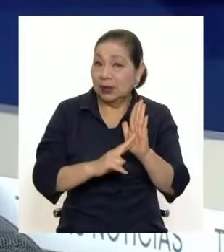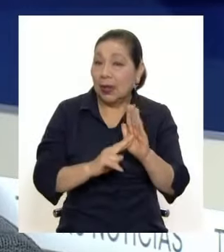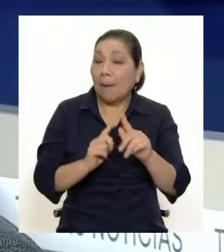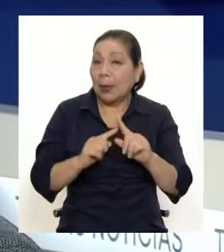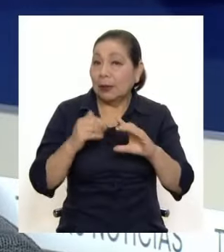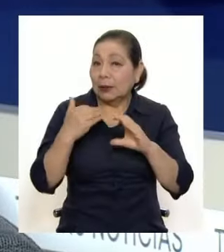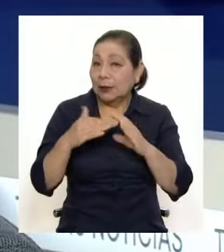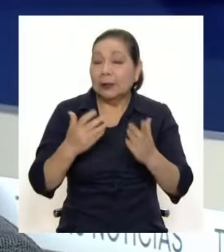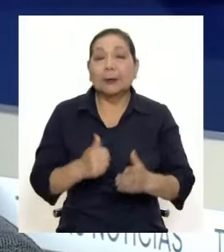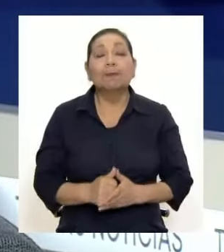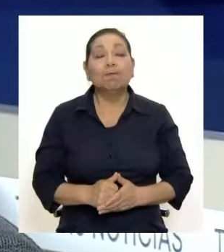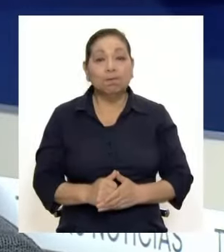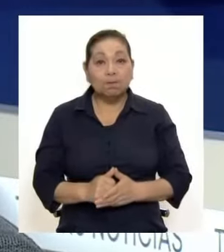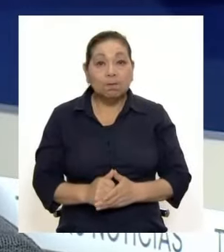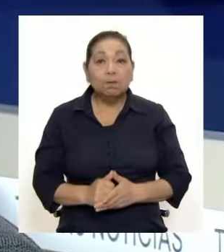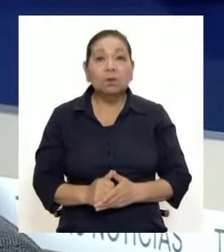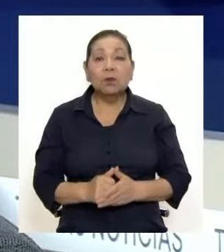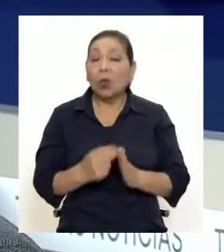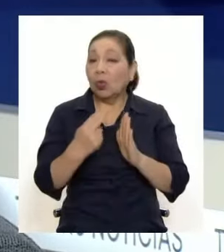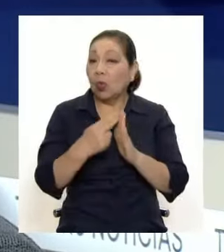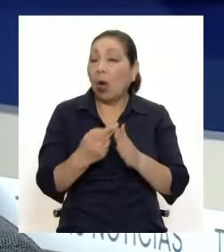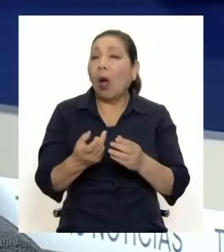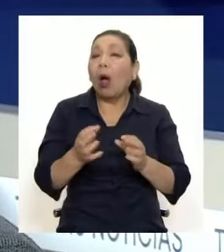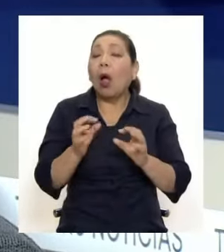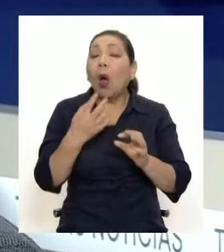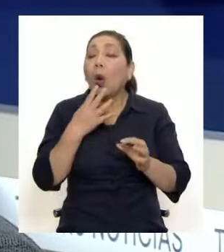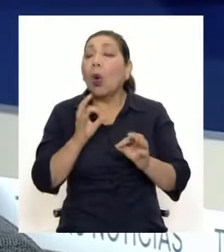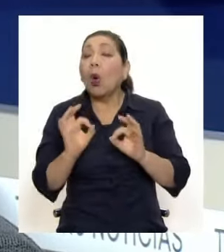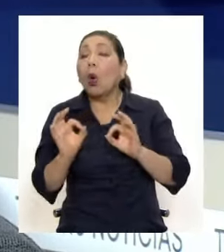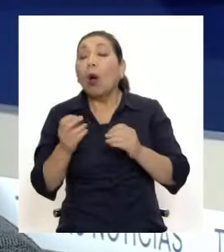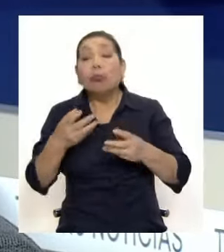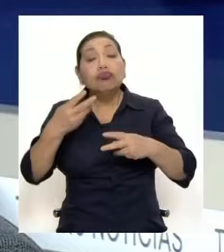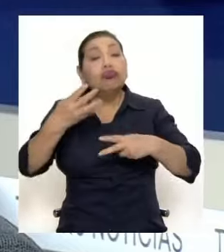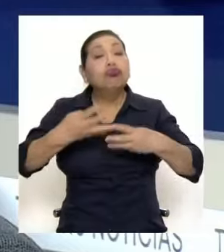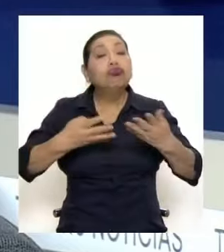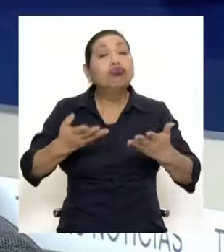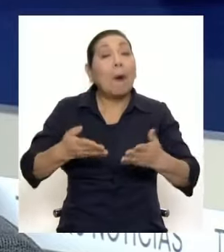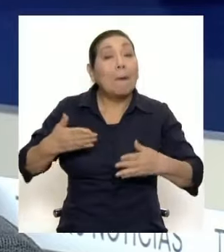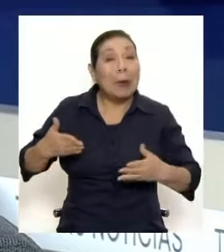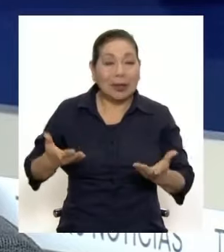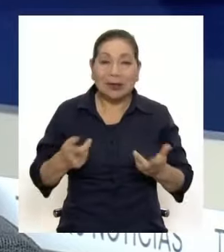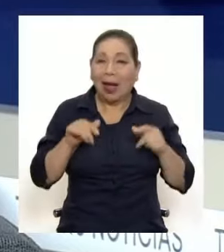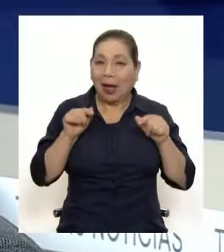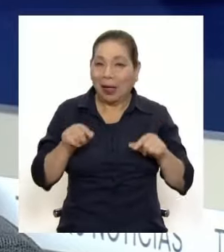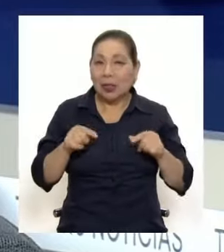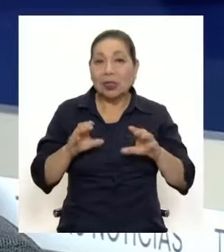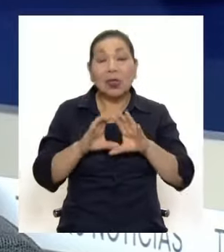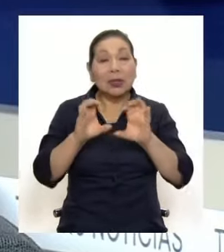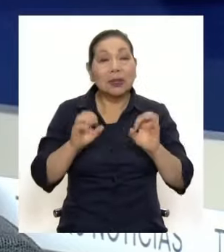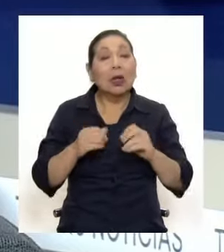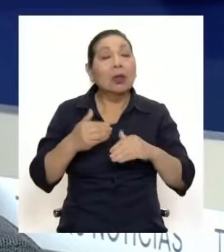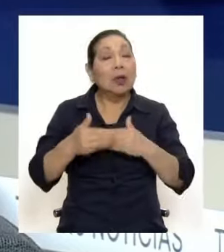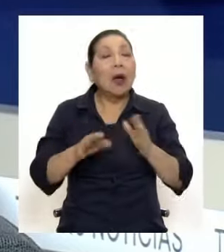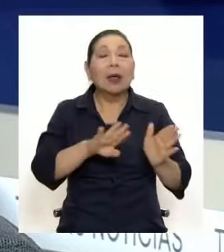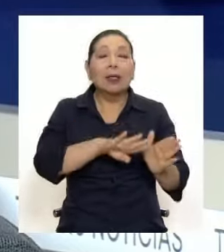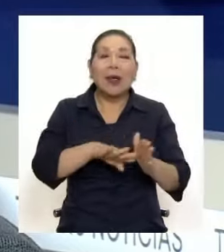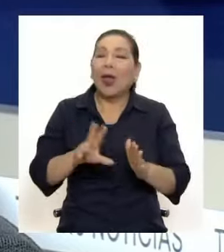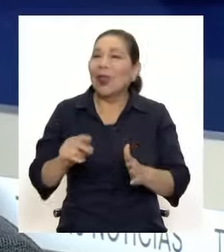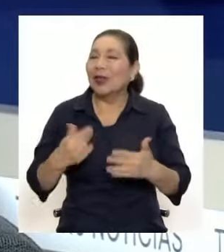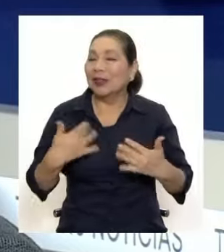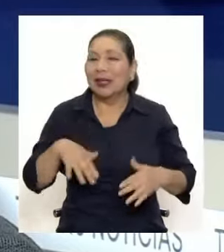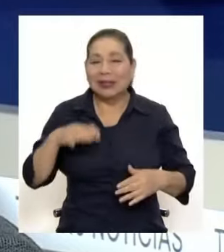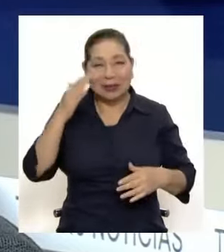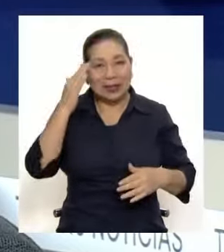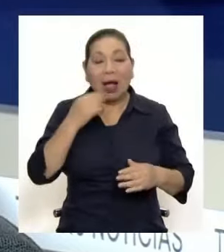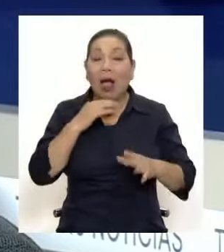emisión de eh el registro sanitario por ejemplo eh Y estos requisitos eliminan porque ya nosotros